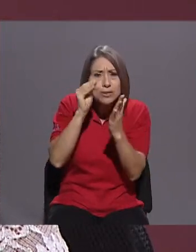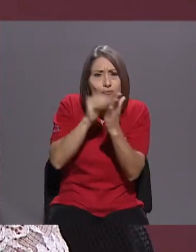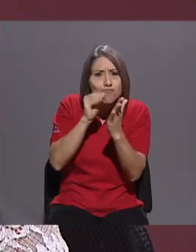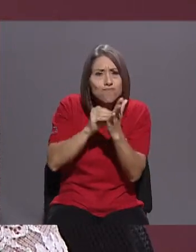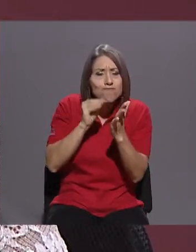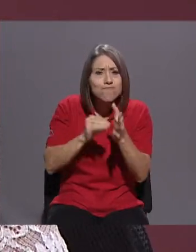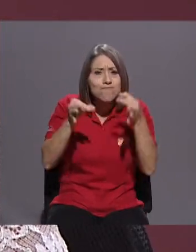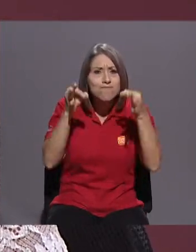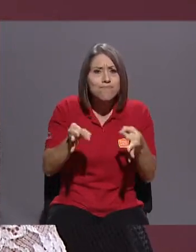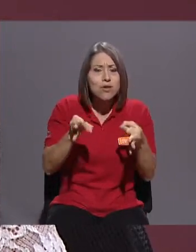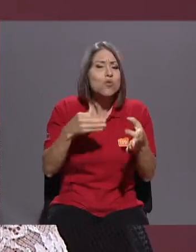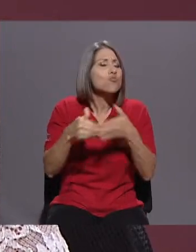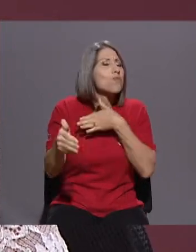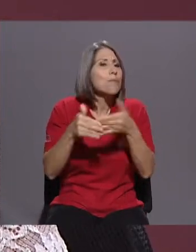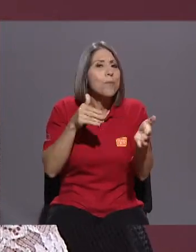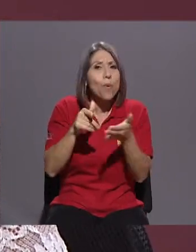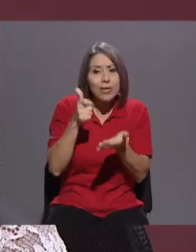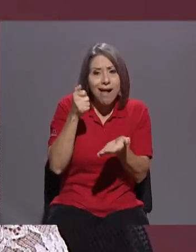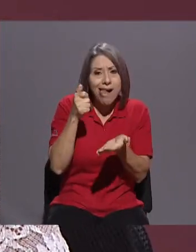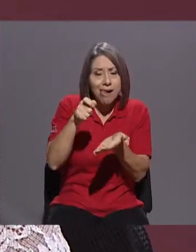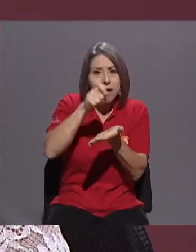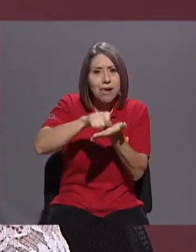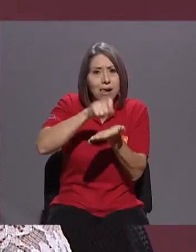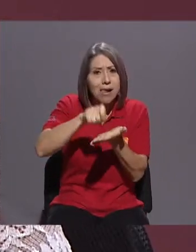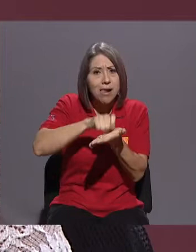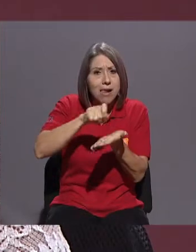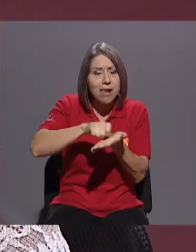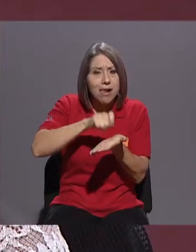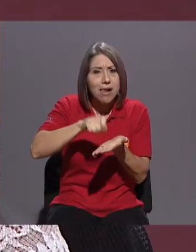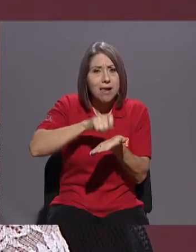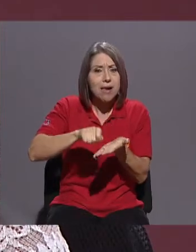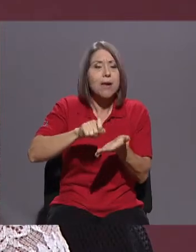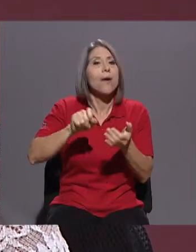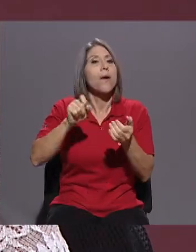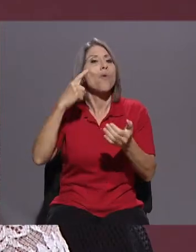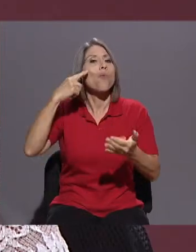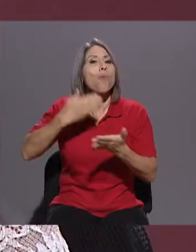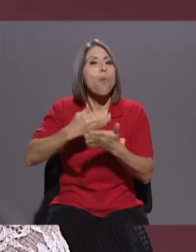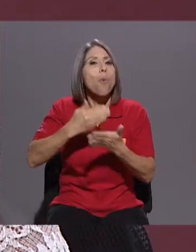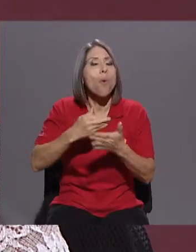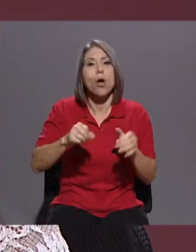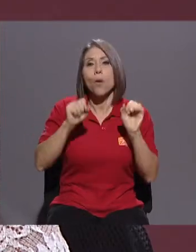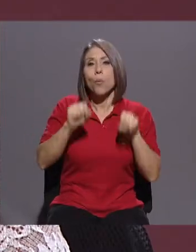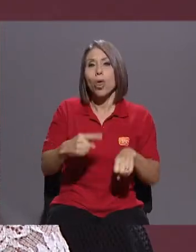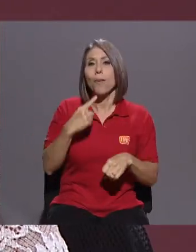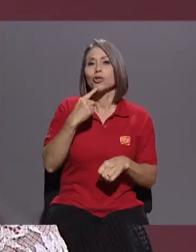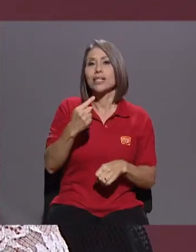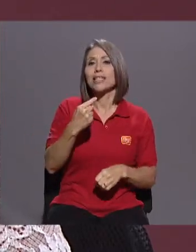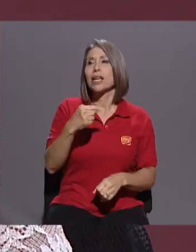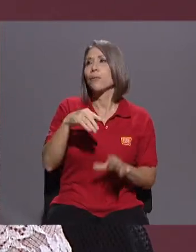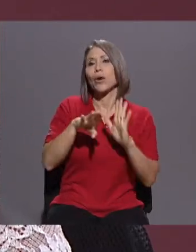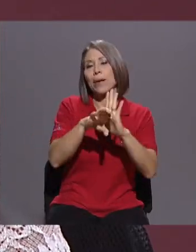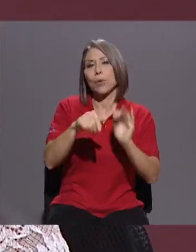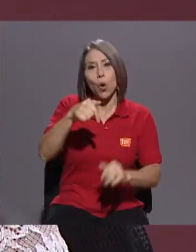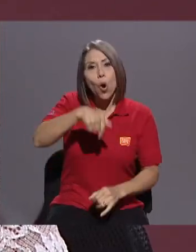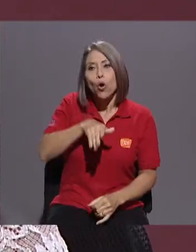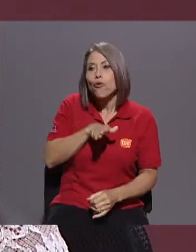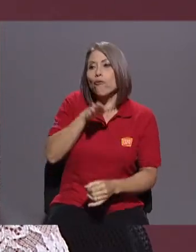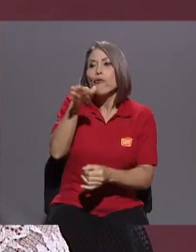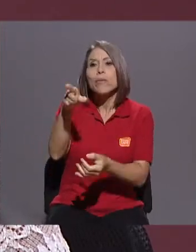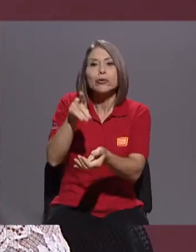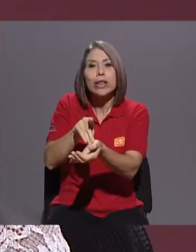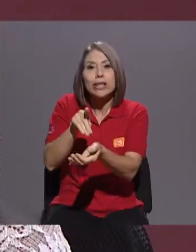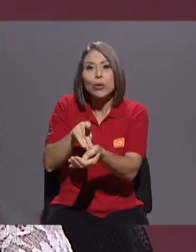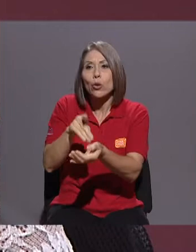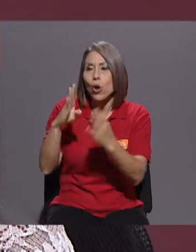Por supuesto Un papelito Un papelito sea escrito a mano Donde podamos decir Bueno Hoy estuvimos en tal cita Nos atendió